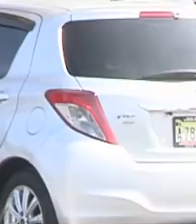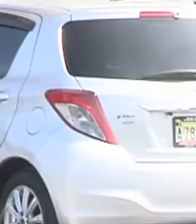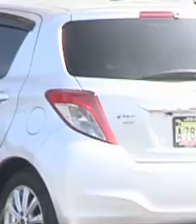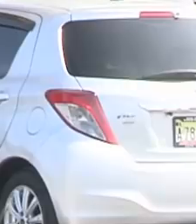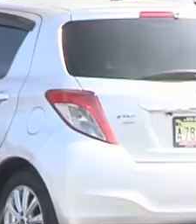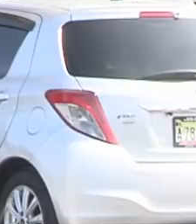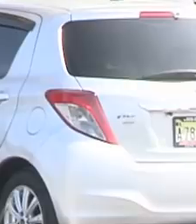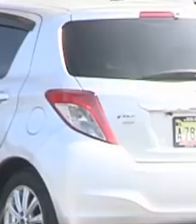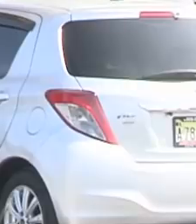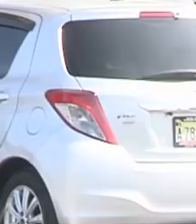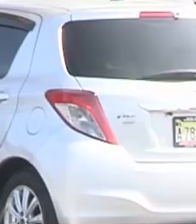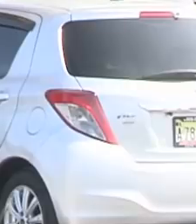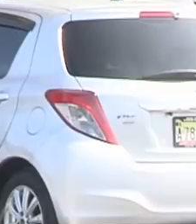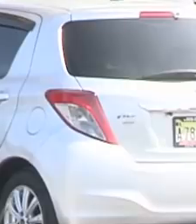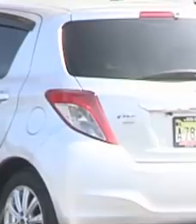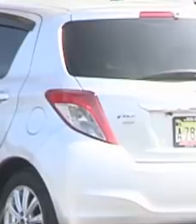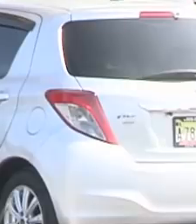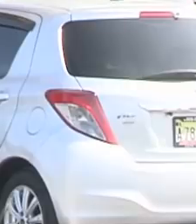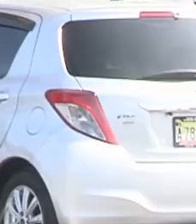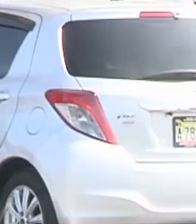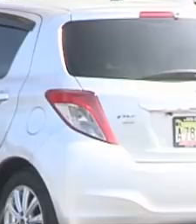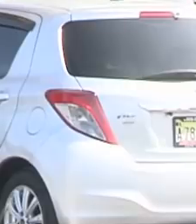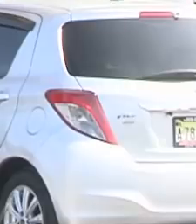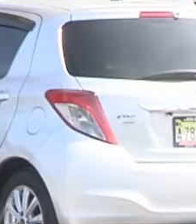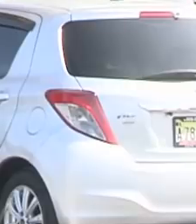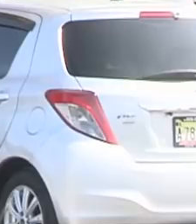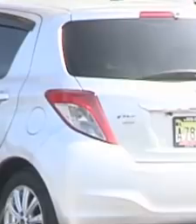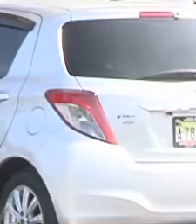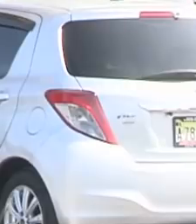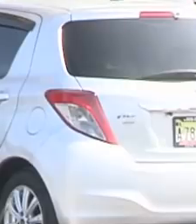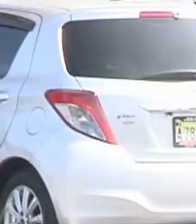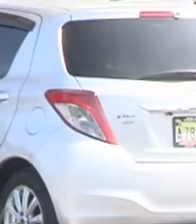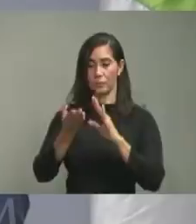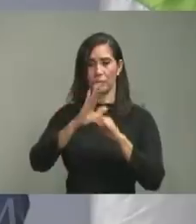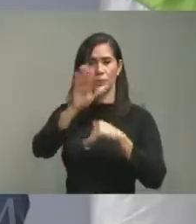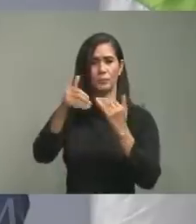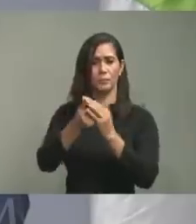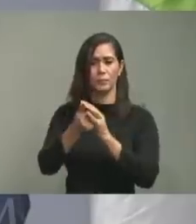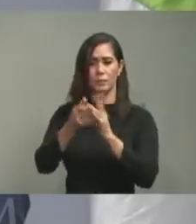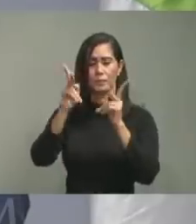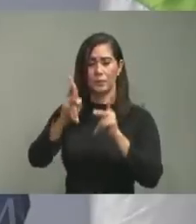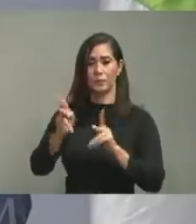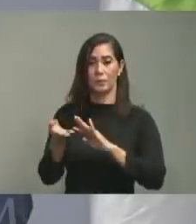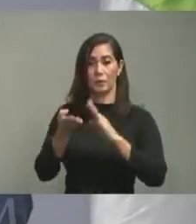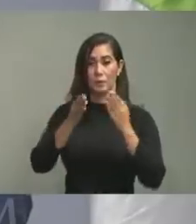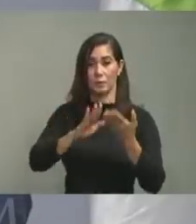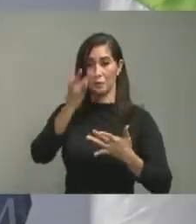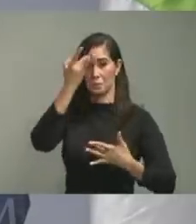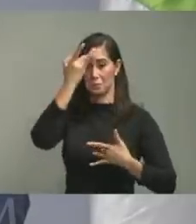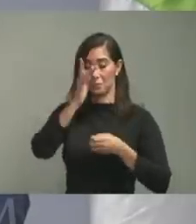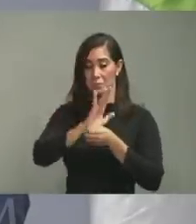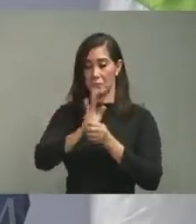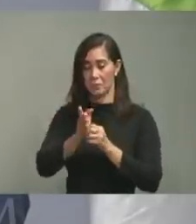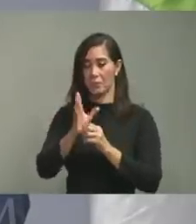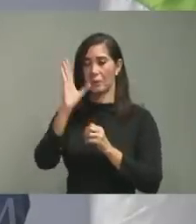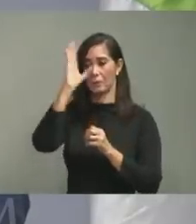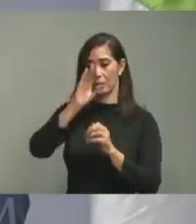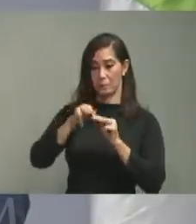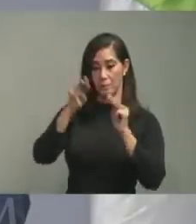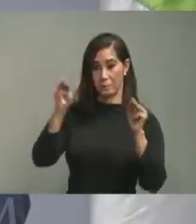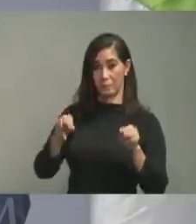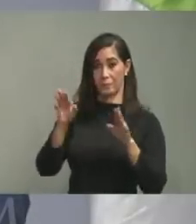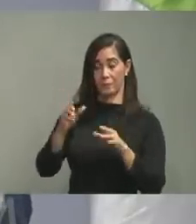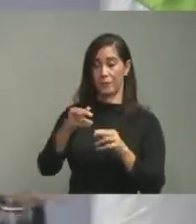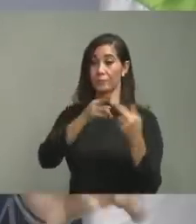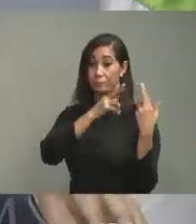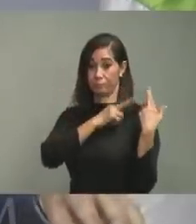tiene ambulancias especiales para estos desplazamientos. Todos esos serán ya removidos a partir del día de